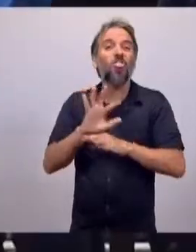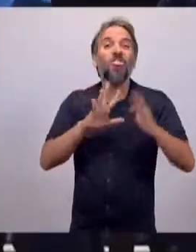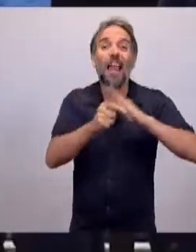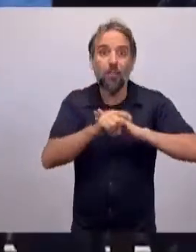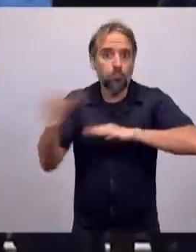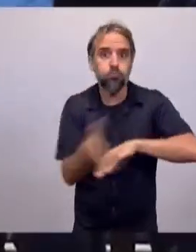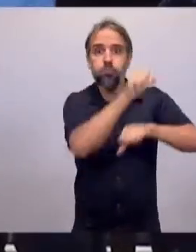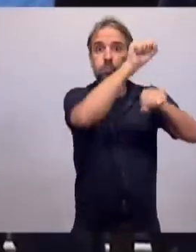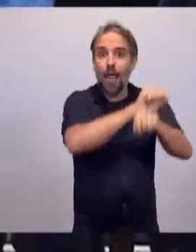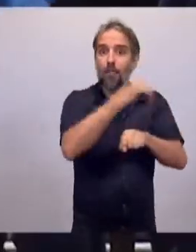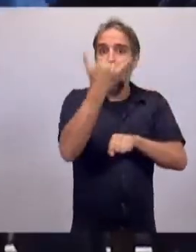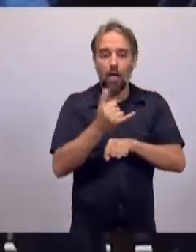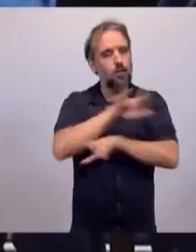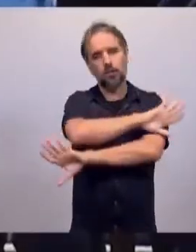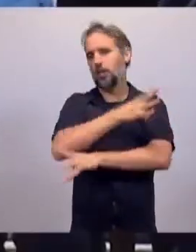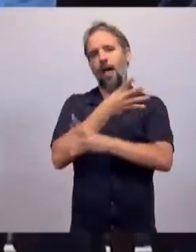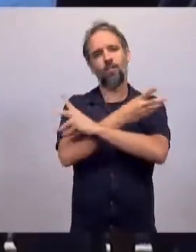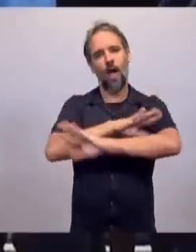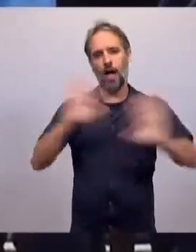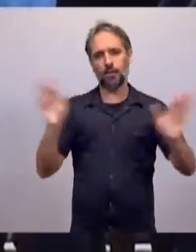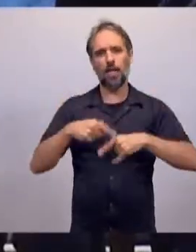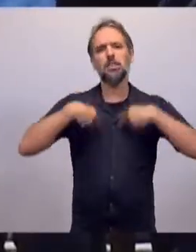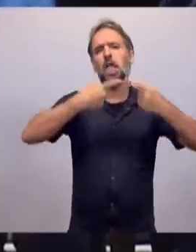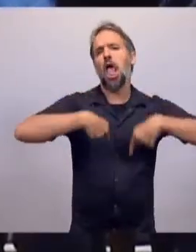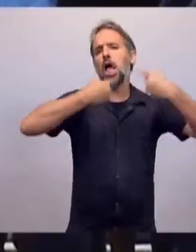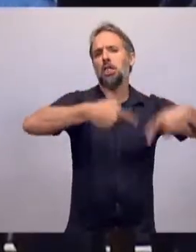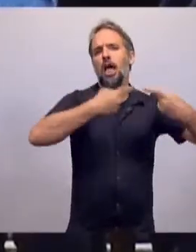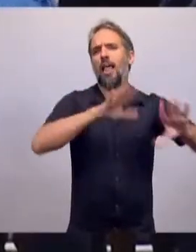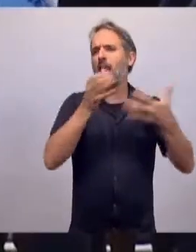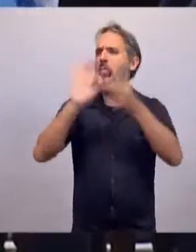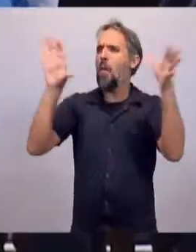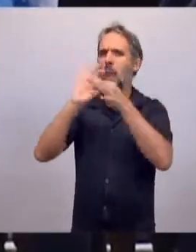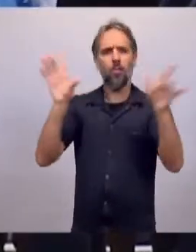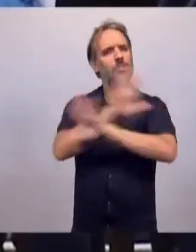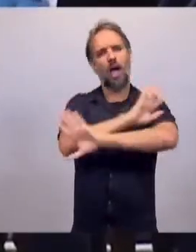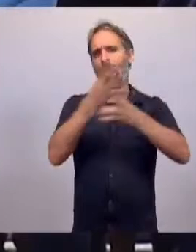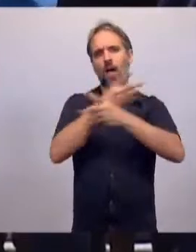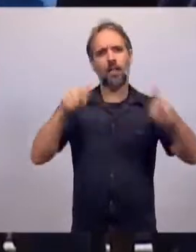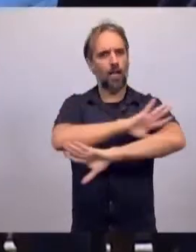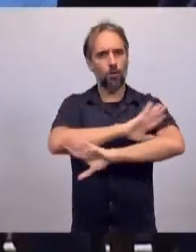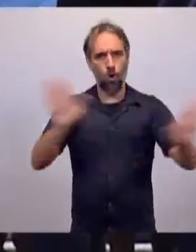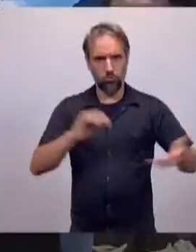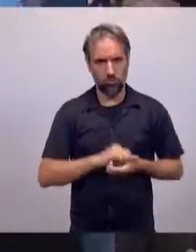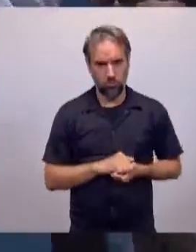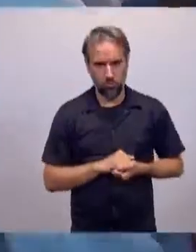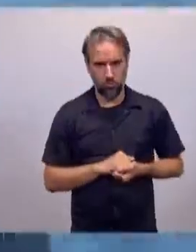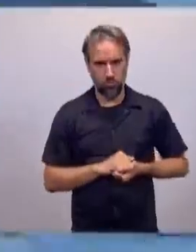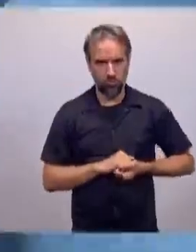condenados. Se acabó con el siga-siga de los delincuentes.